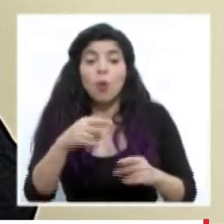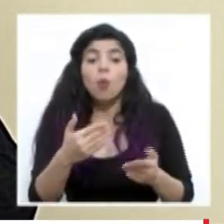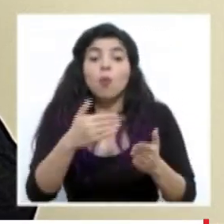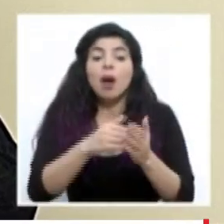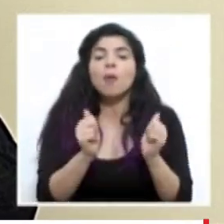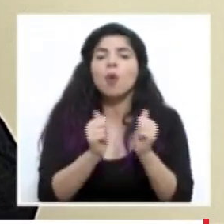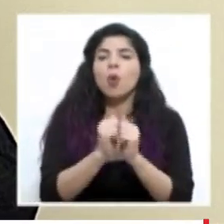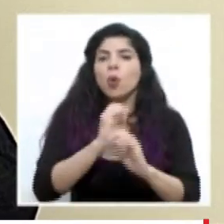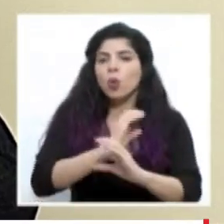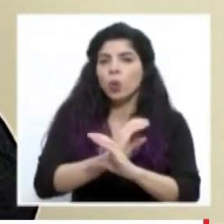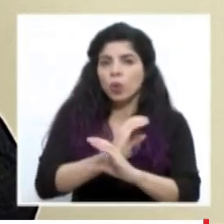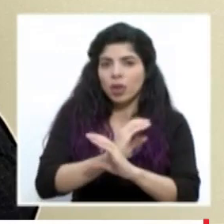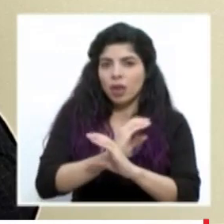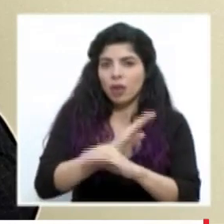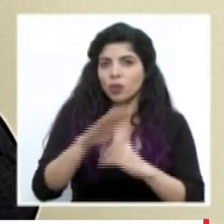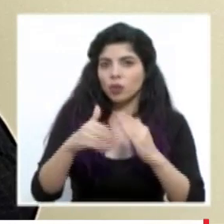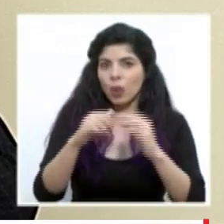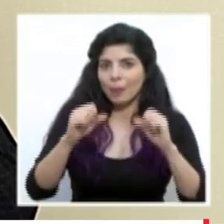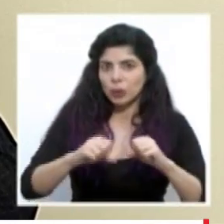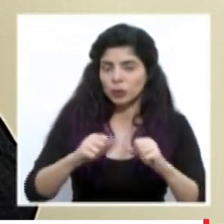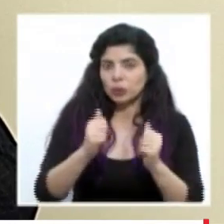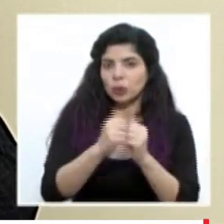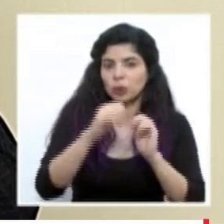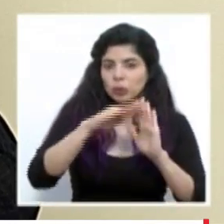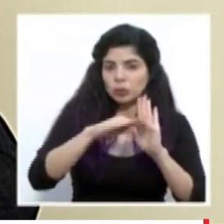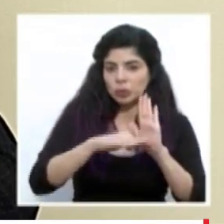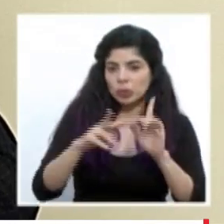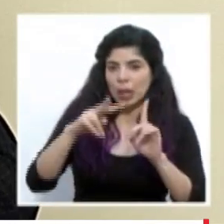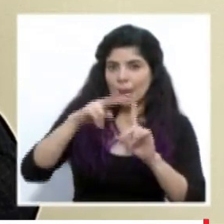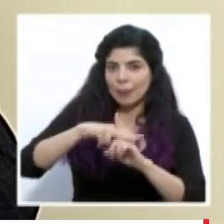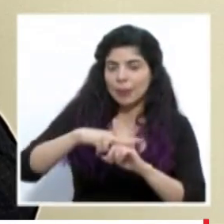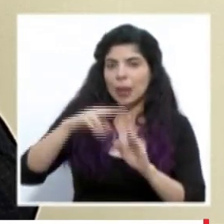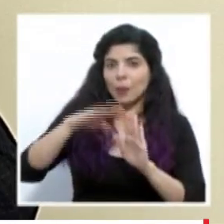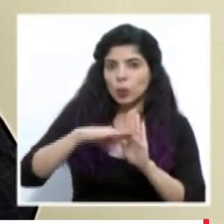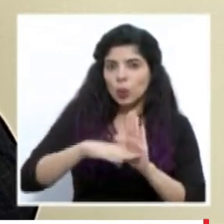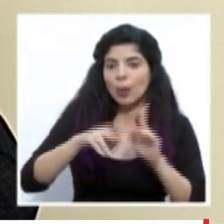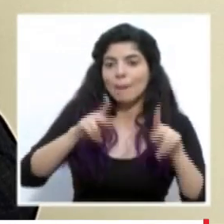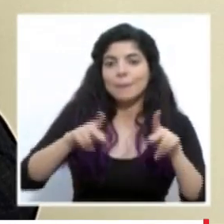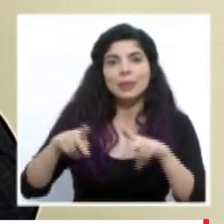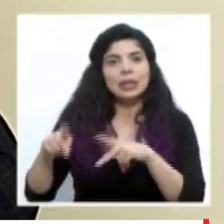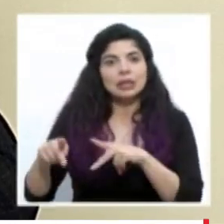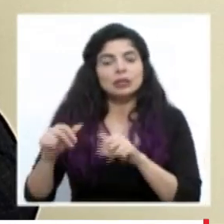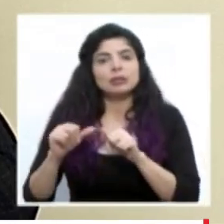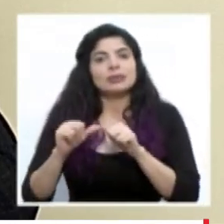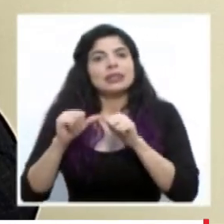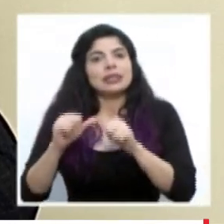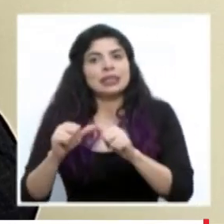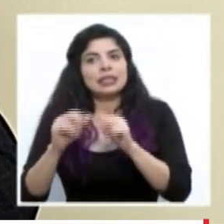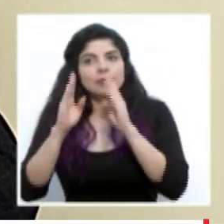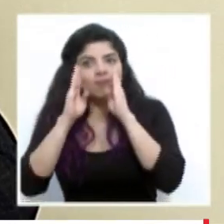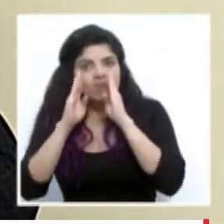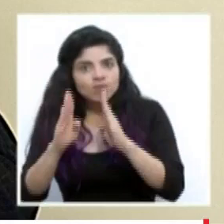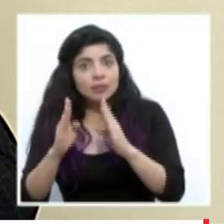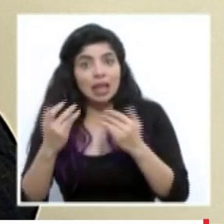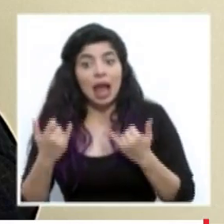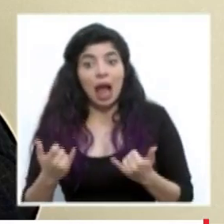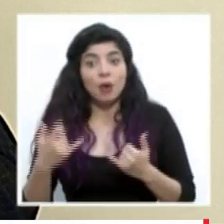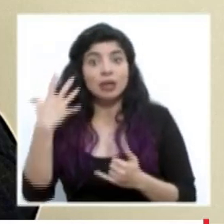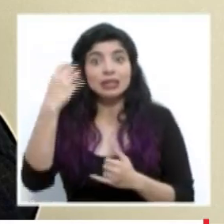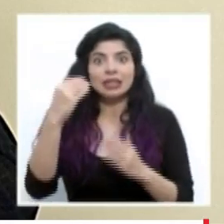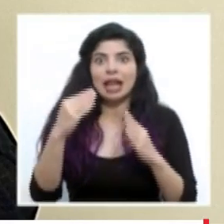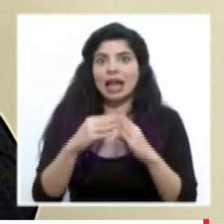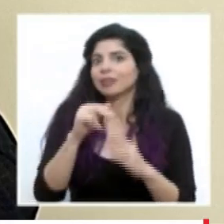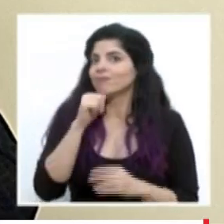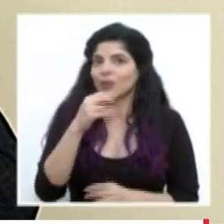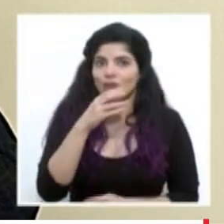todo el cuidado posible, con toda la rigurosidad en la aplicación de los protocolos, que la gente siga haciendo caso de que en realidad ahorita salir de la casa no es